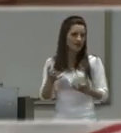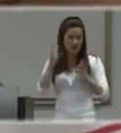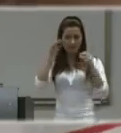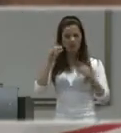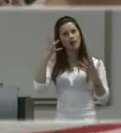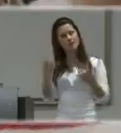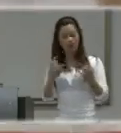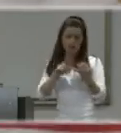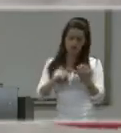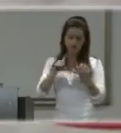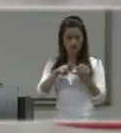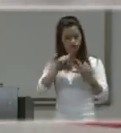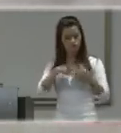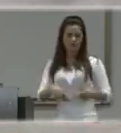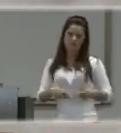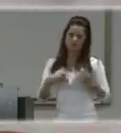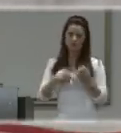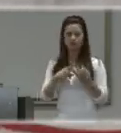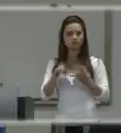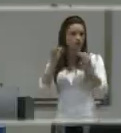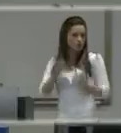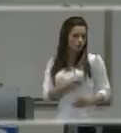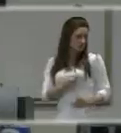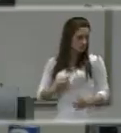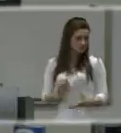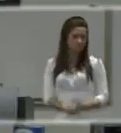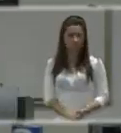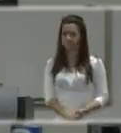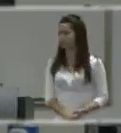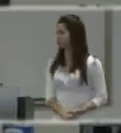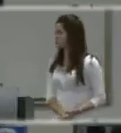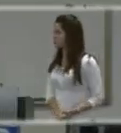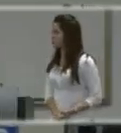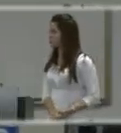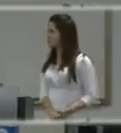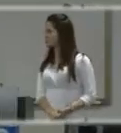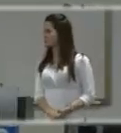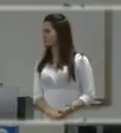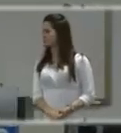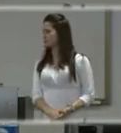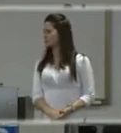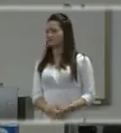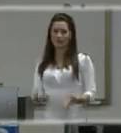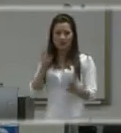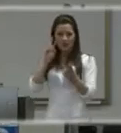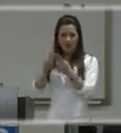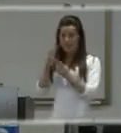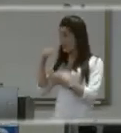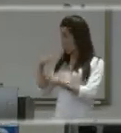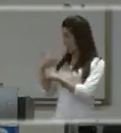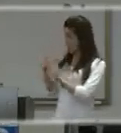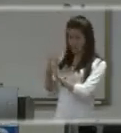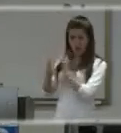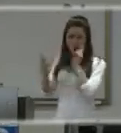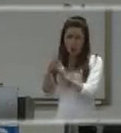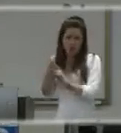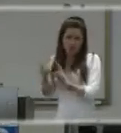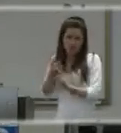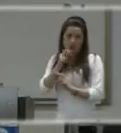realizar en este aspecto en su vida. ¿Y será que ella, no conocemos a Cecilia, pero será que ella necesita